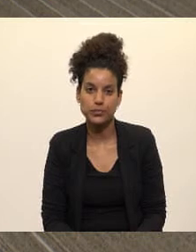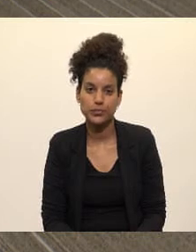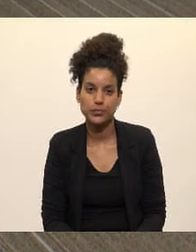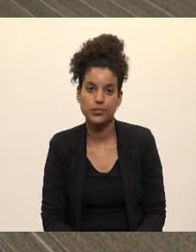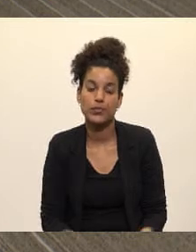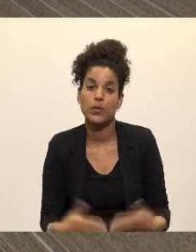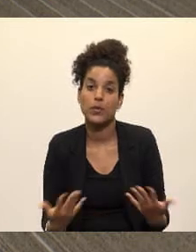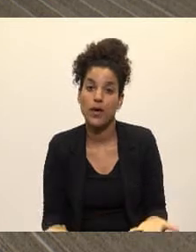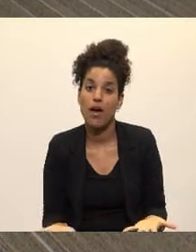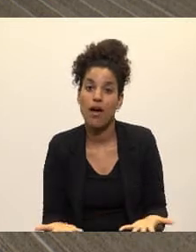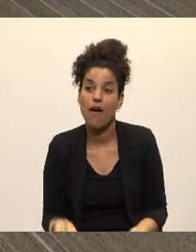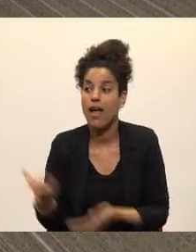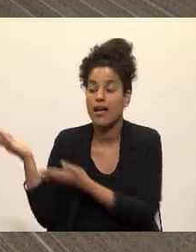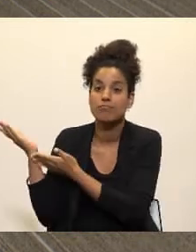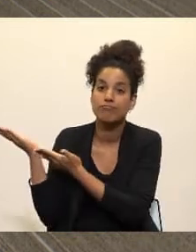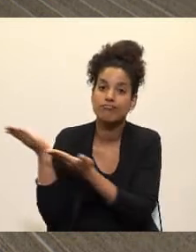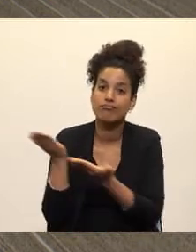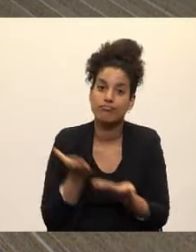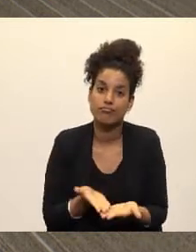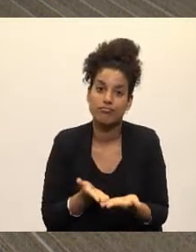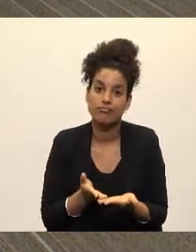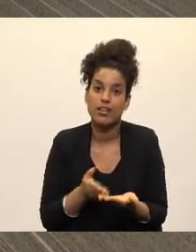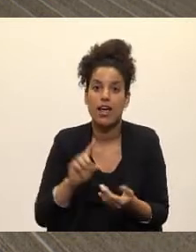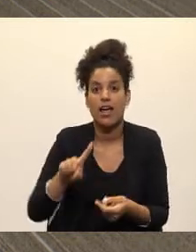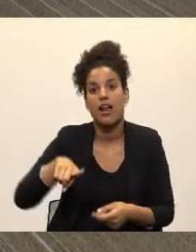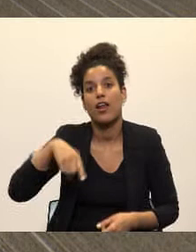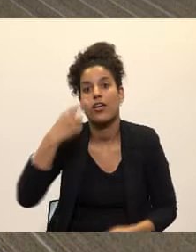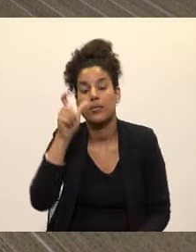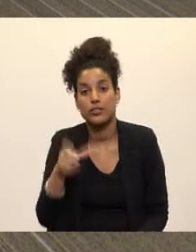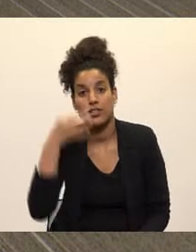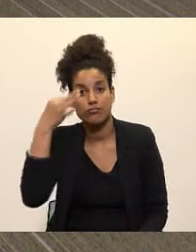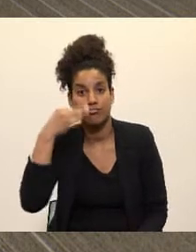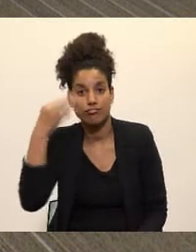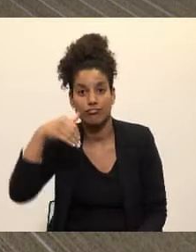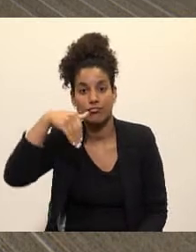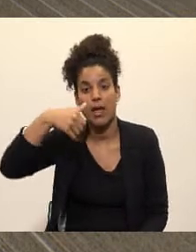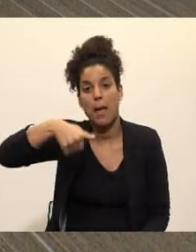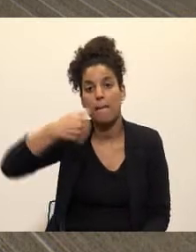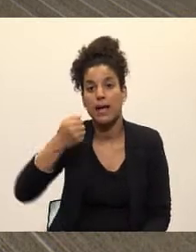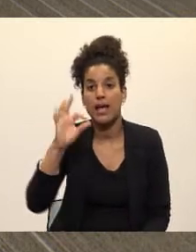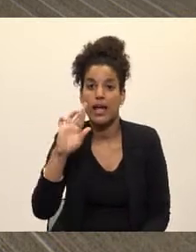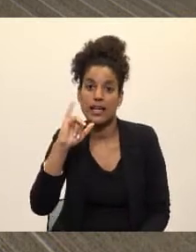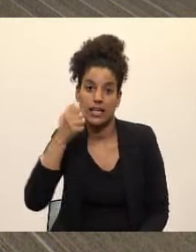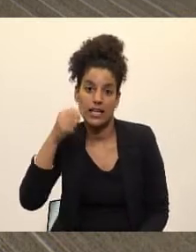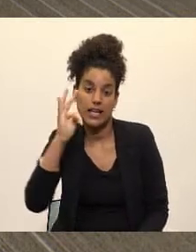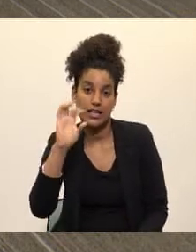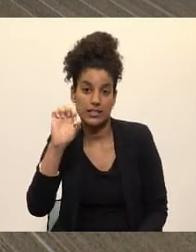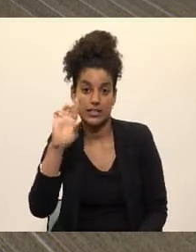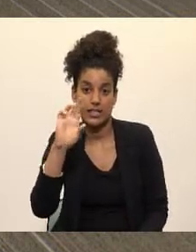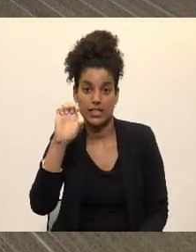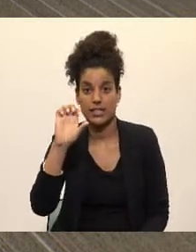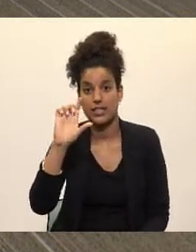Bueno, y ahora vamos a darle la bienvenida, en realidad, a nuestra siguiente conferencista, María Teresa Lugo. La